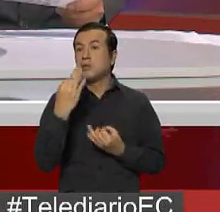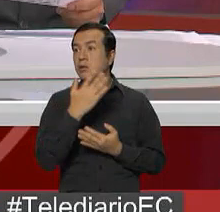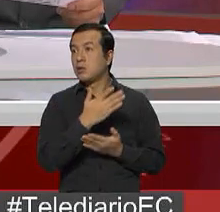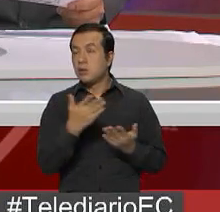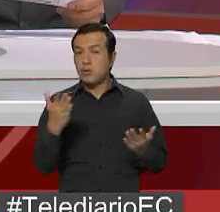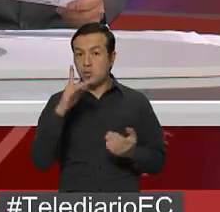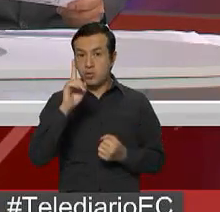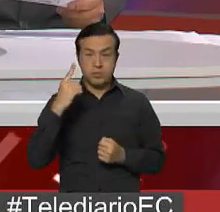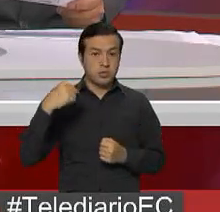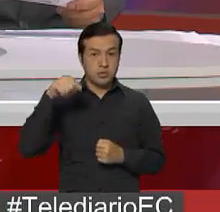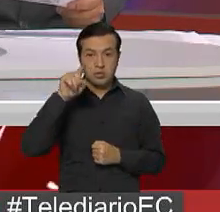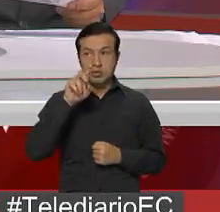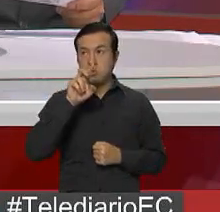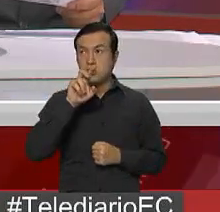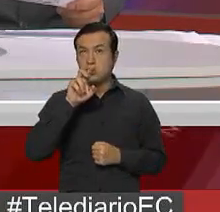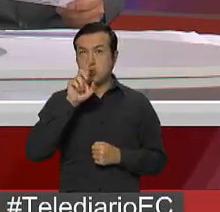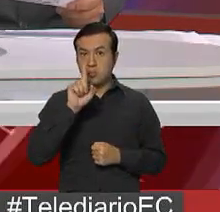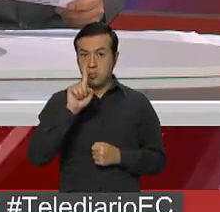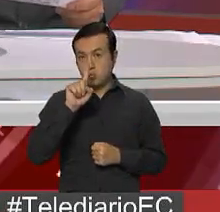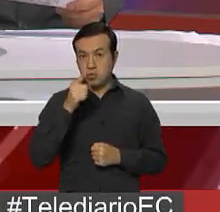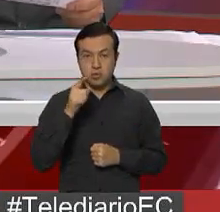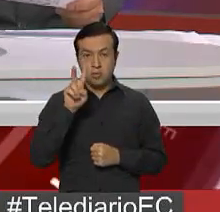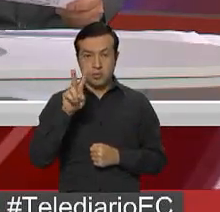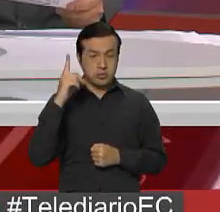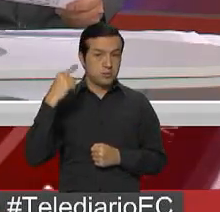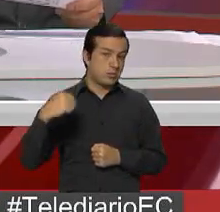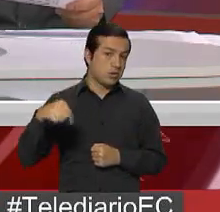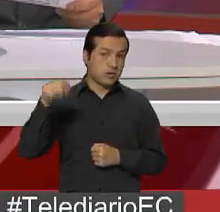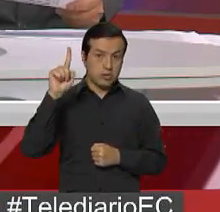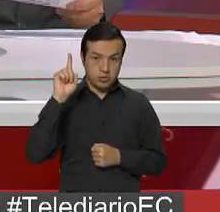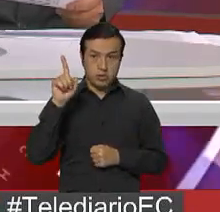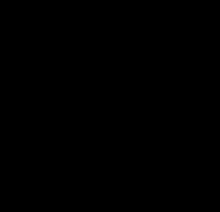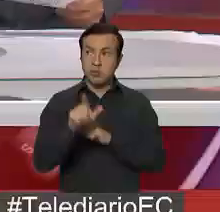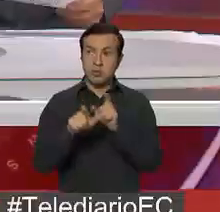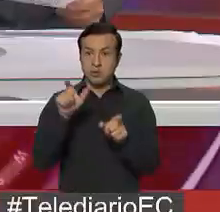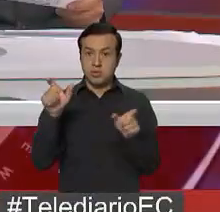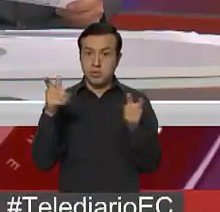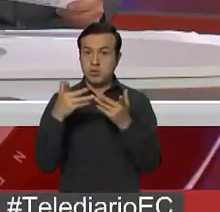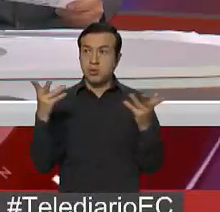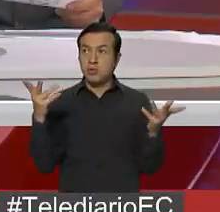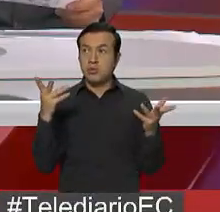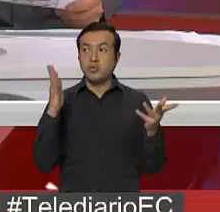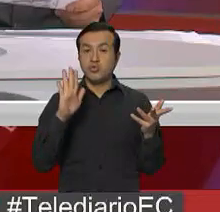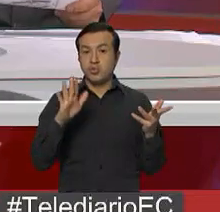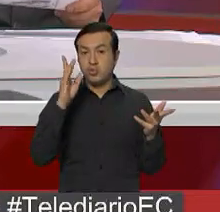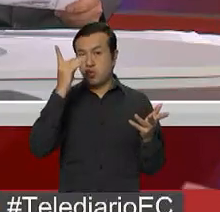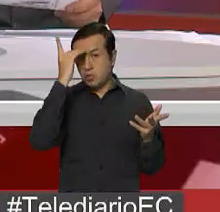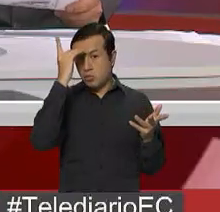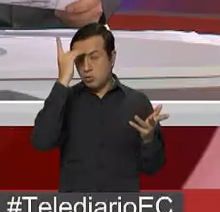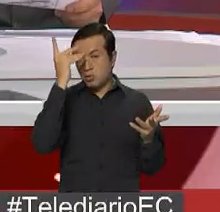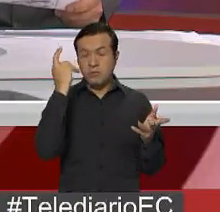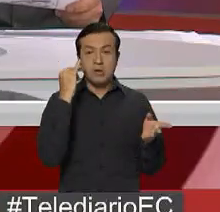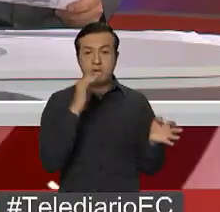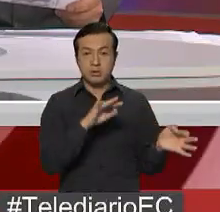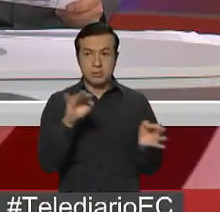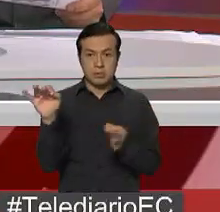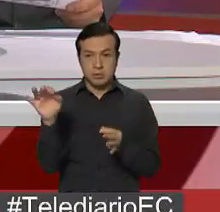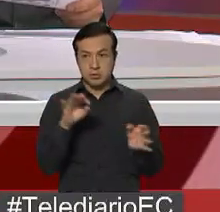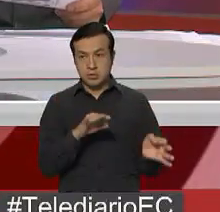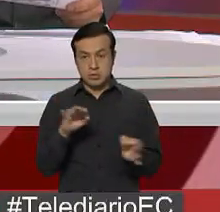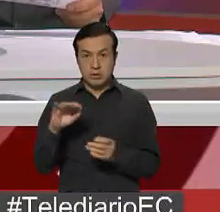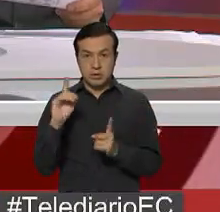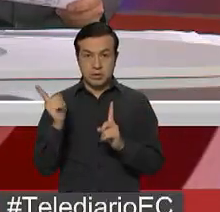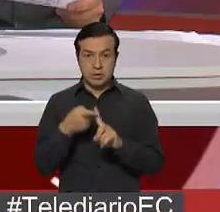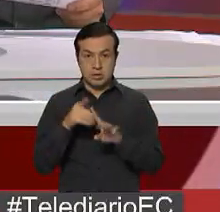un millón 212 millones de personas han perdido sus cuotas durante la